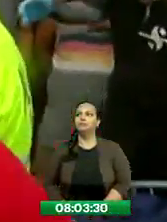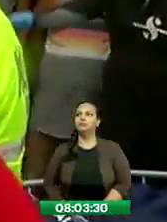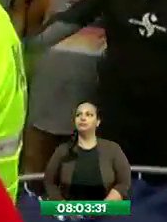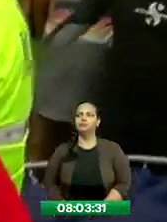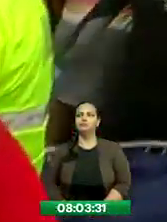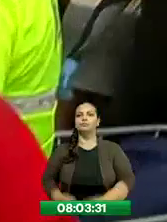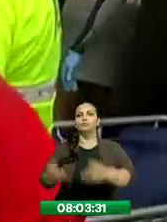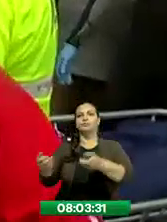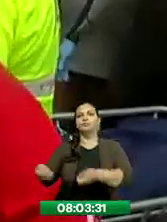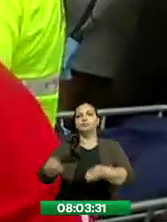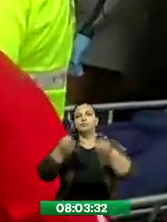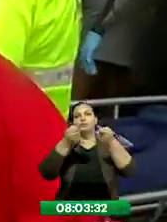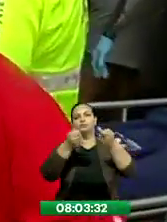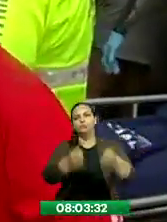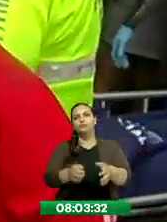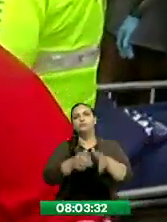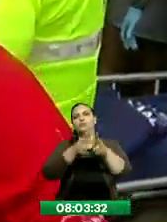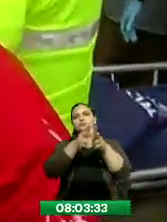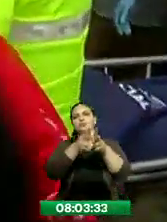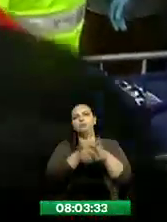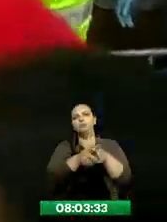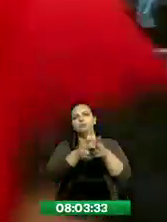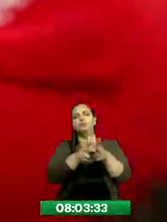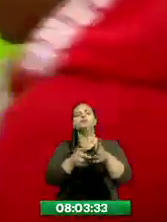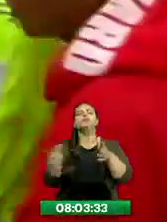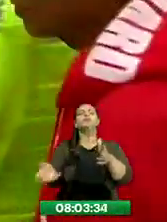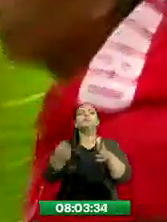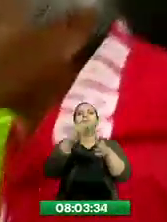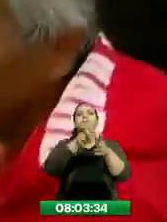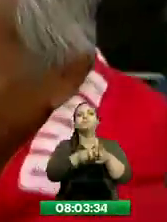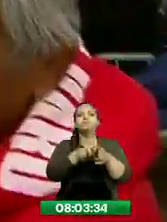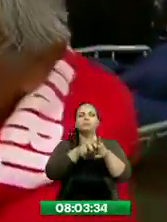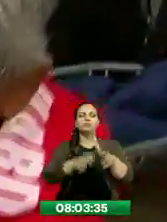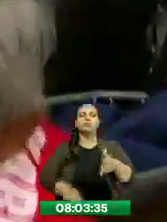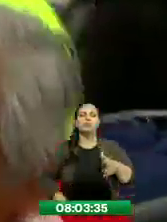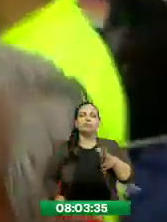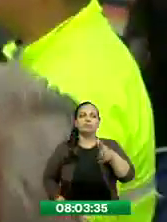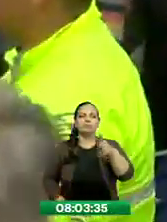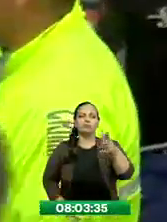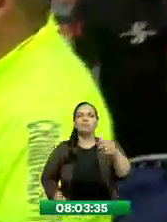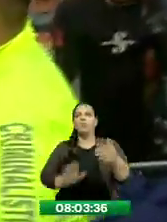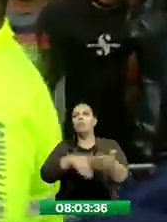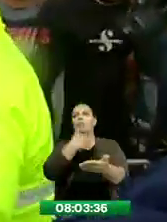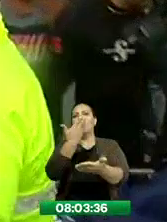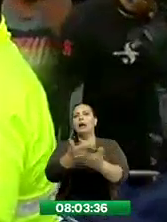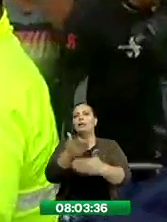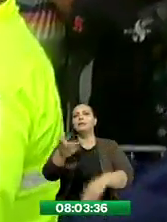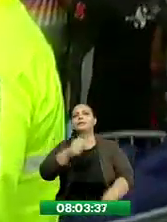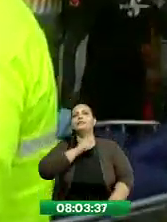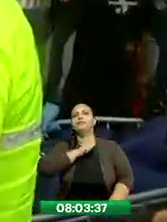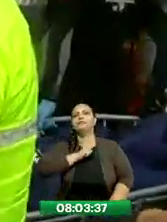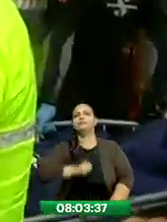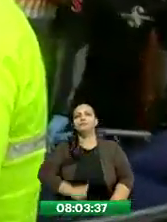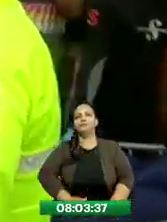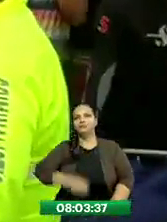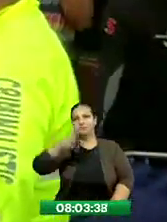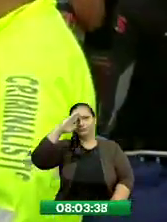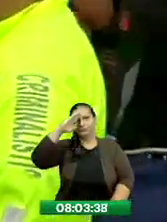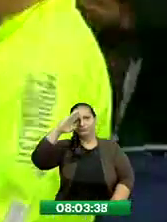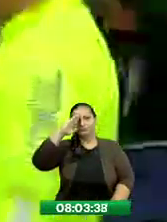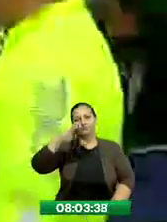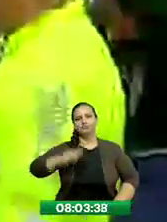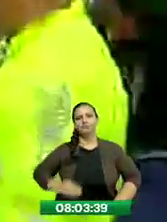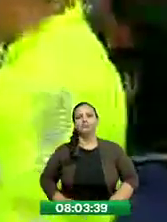al vehículo de medicina legal, que lo trasladará posteriormente al laboratorio de criminalística. Es lamentable